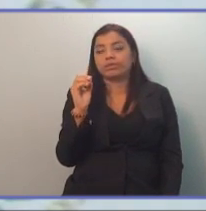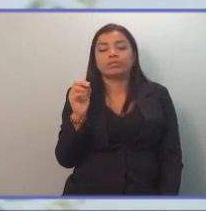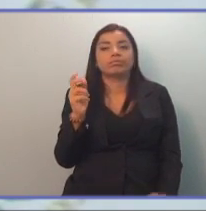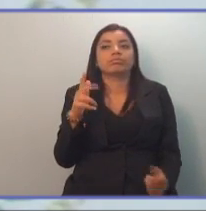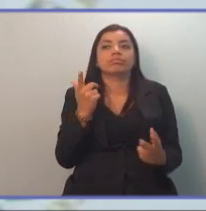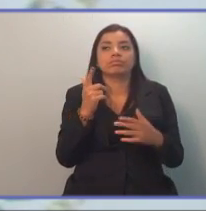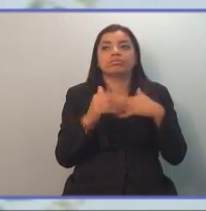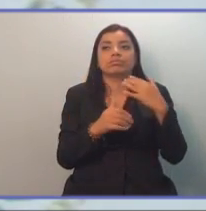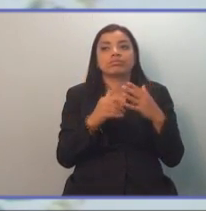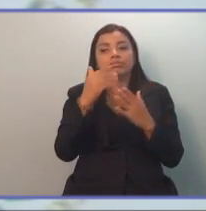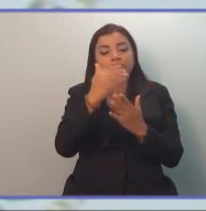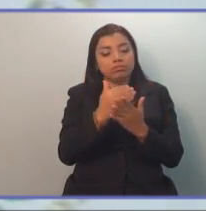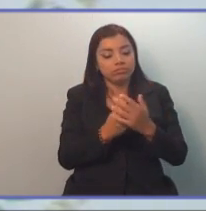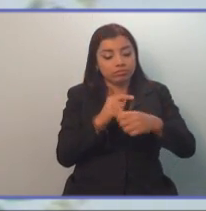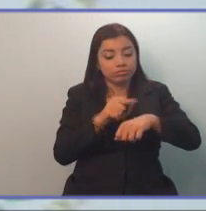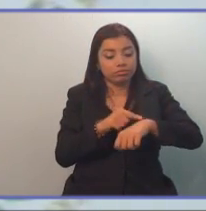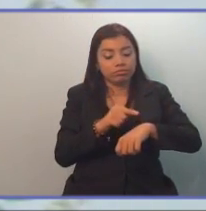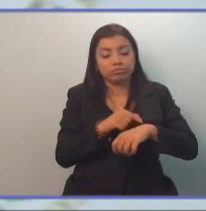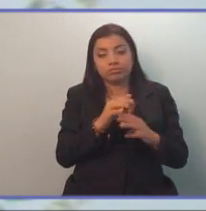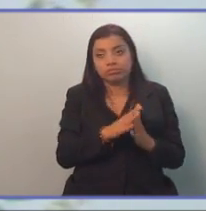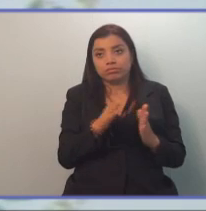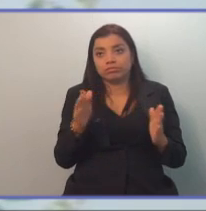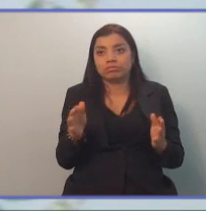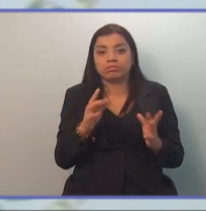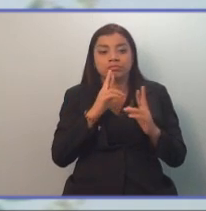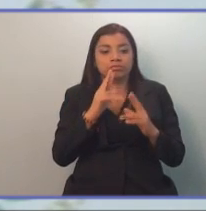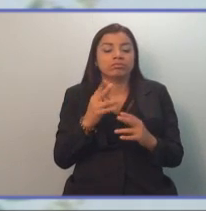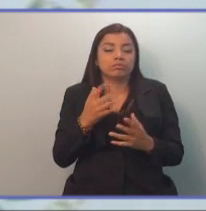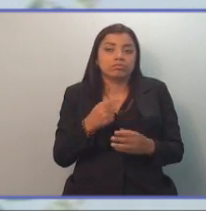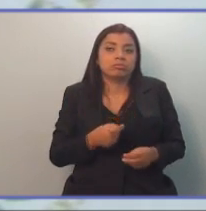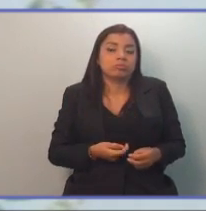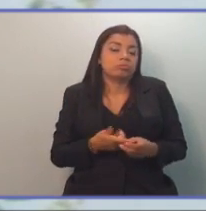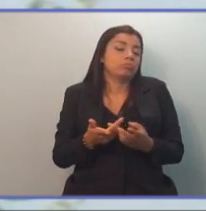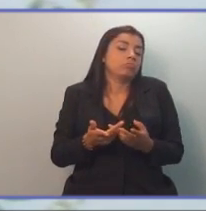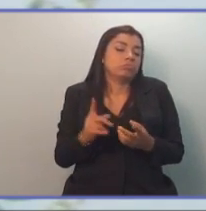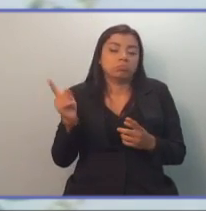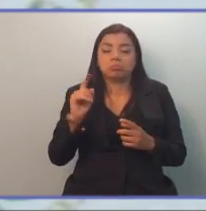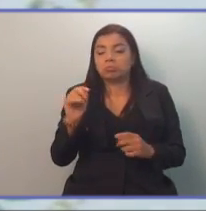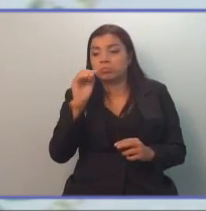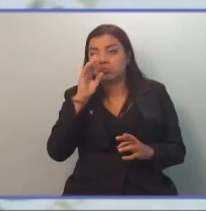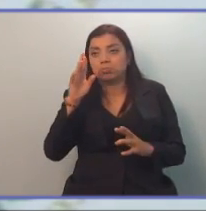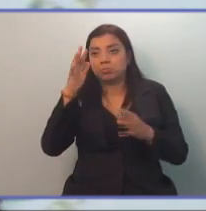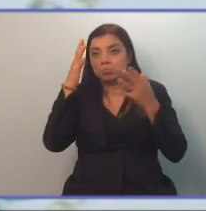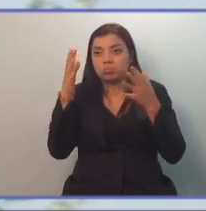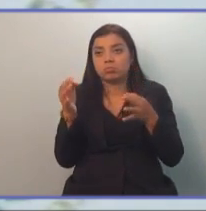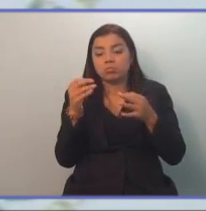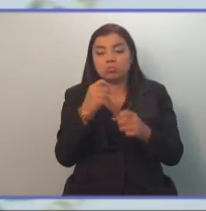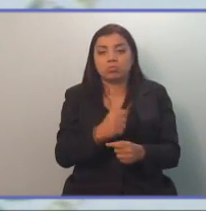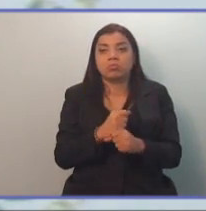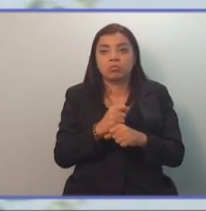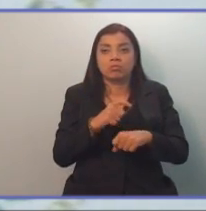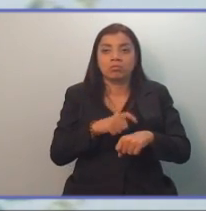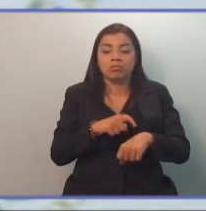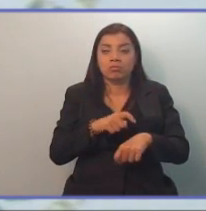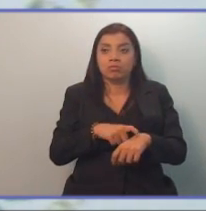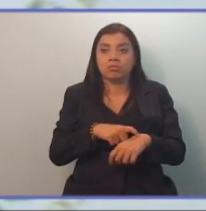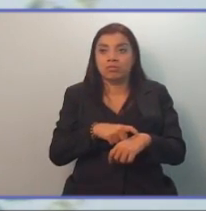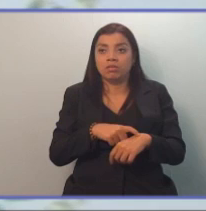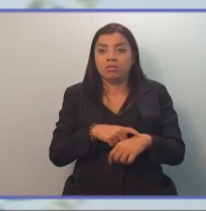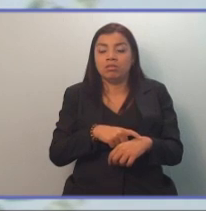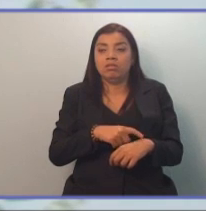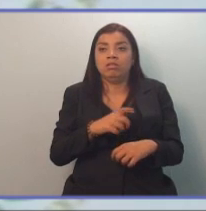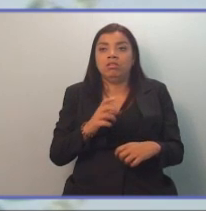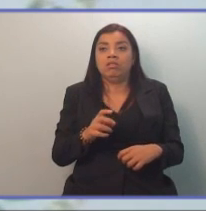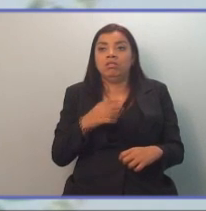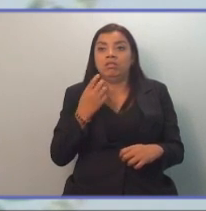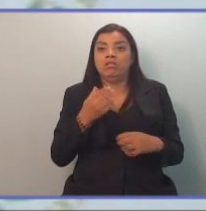la fijación de plazo. Porque debo decir también de que si no se le fija plazo a un particular para